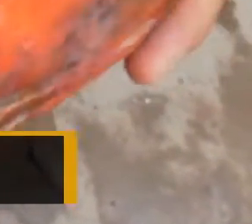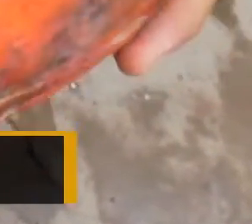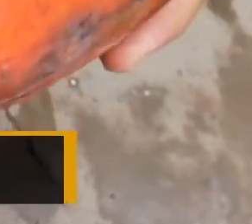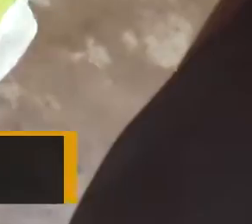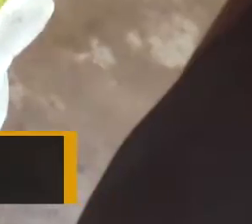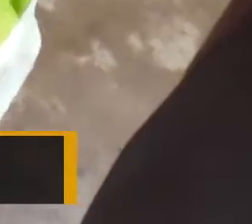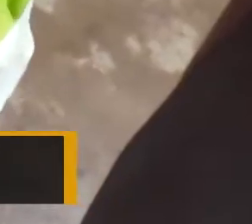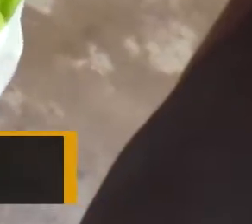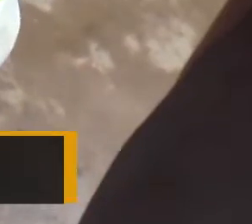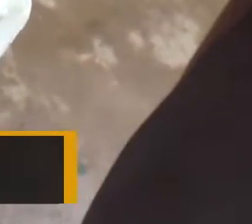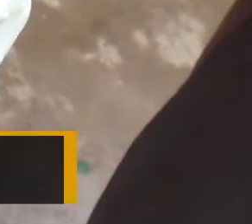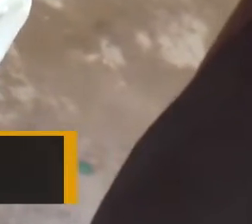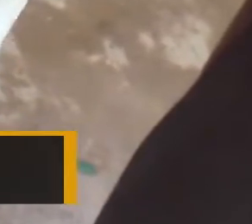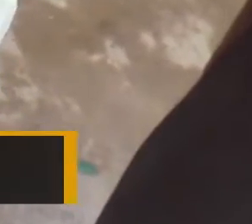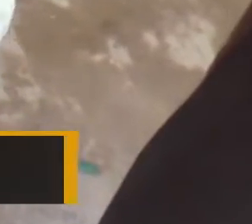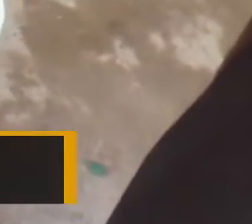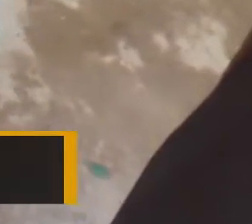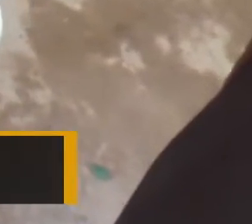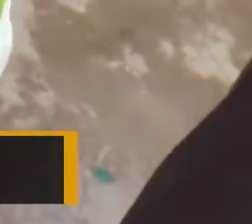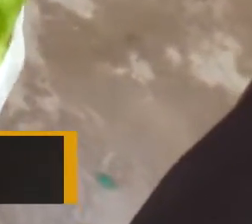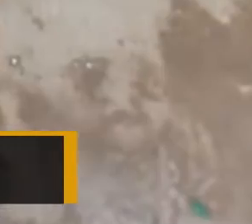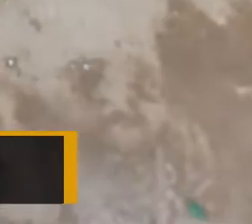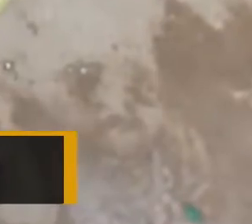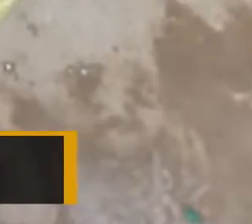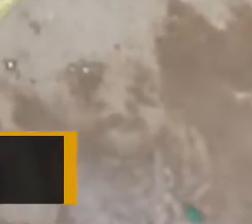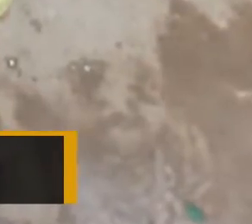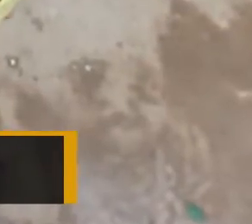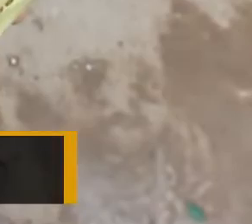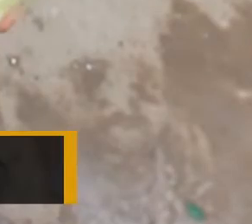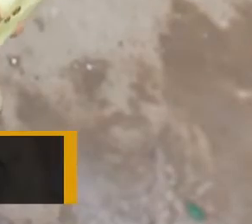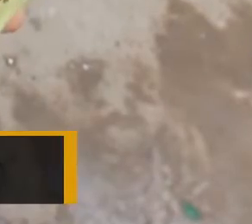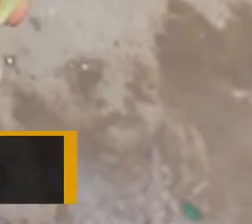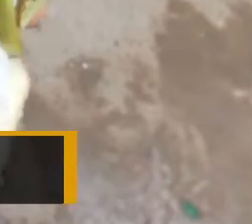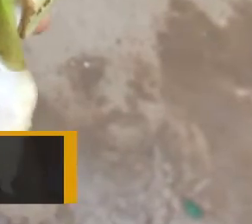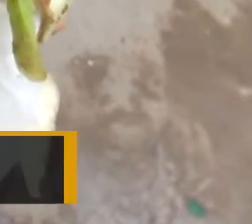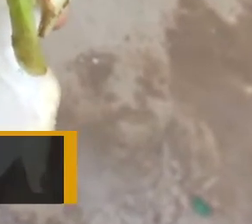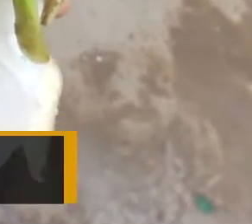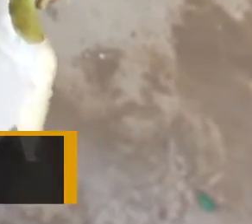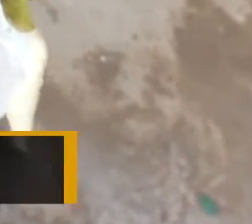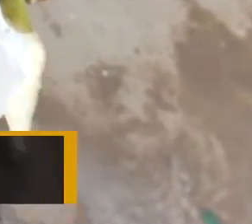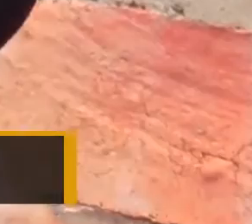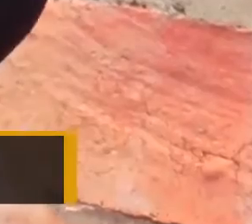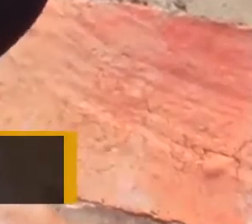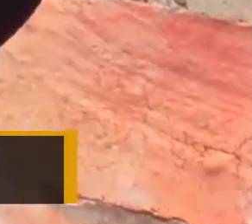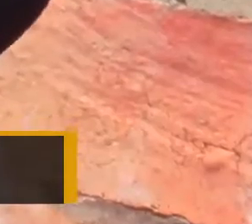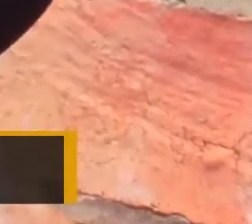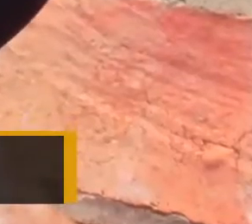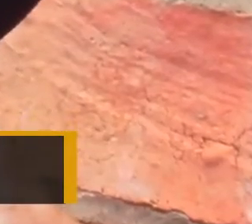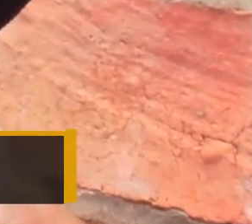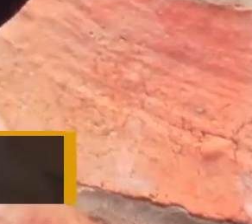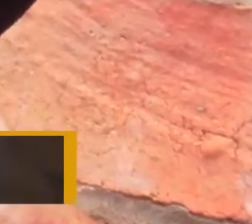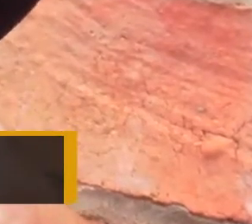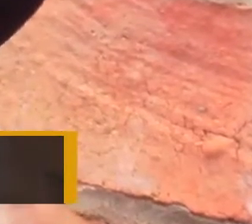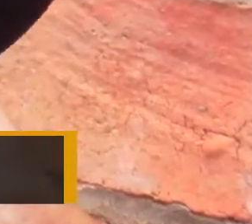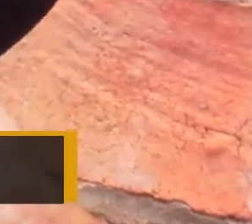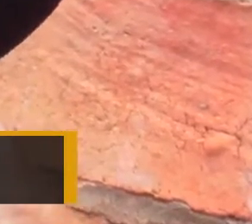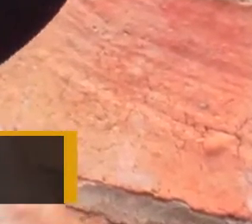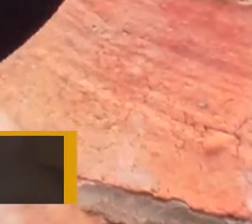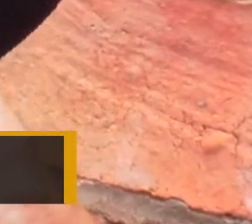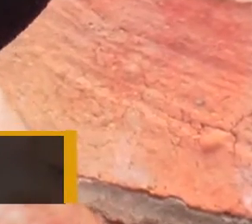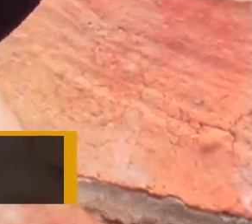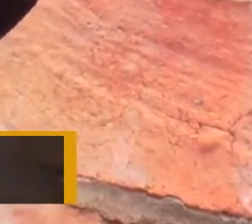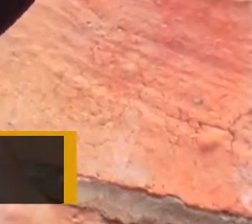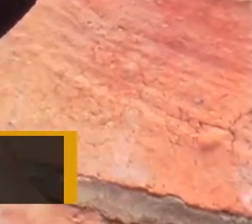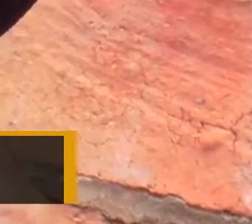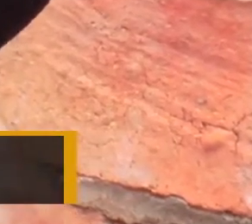estado de papayas y coliflor. La denunciante se abstuvo de dar su identidad para evitarse complicaciones, según ella. De muy mala calidad, de verdad, porque la verdura de esta semana